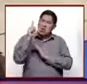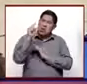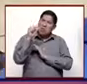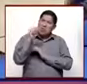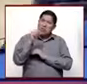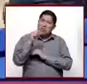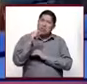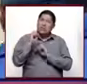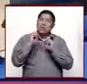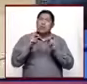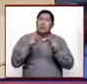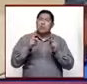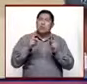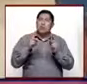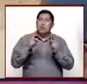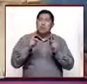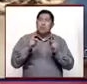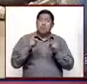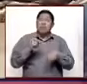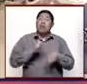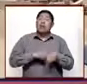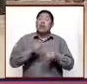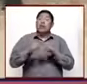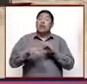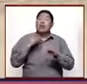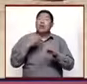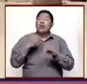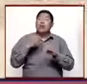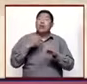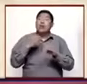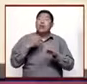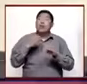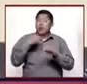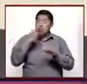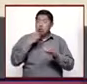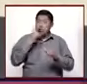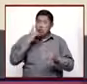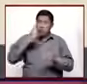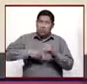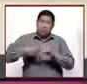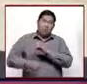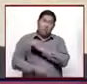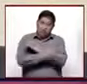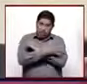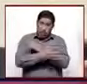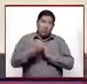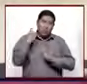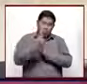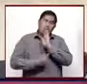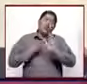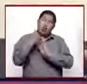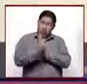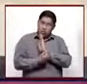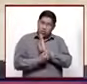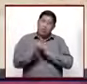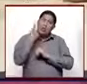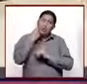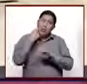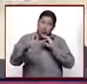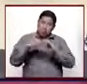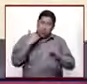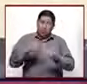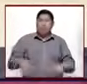jefe. ¿Ya? ¿A qué hora le mandaron eso? Diésel va a llegar. Hora y media, sí. ¿En una hora y media? Sí. ¿Le acaban de mandar eso?